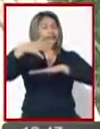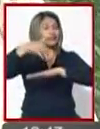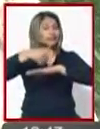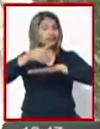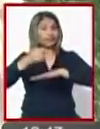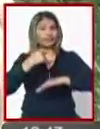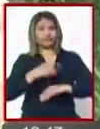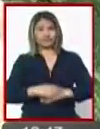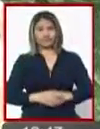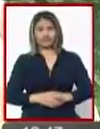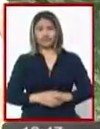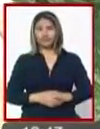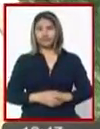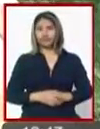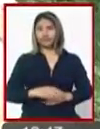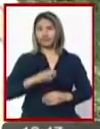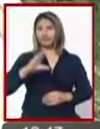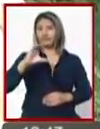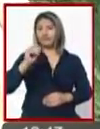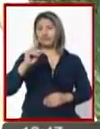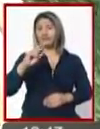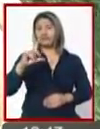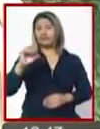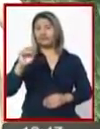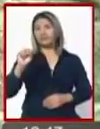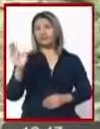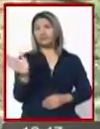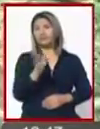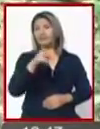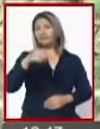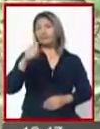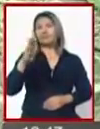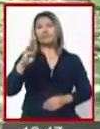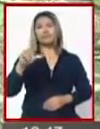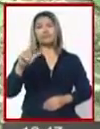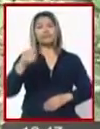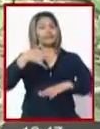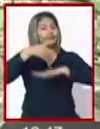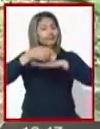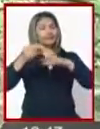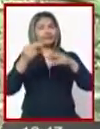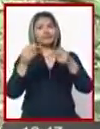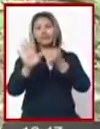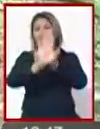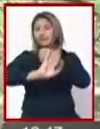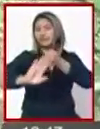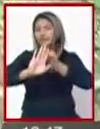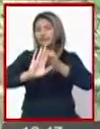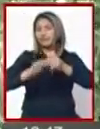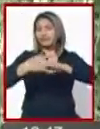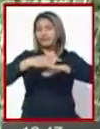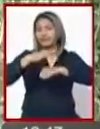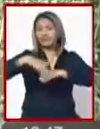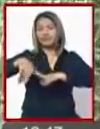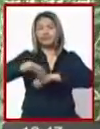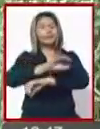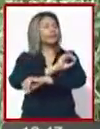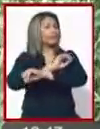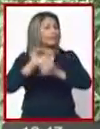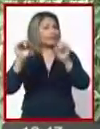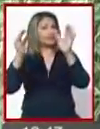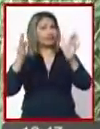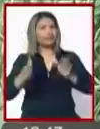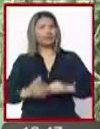por el señor Carlos Pablo Klinky, dijo, que él los había enviado a alambrar y estos terrenos eran ociosos. Nadie